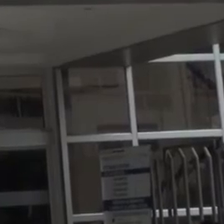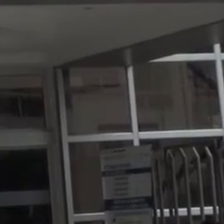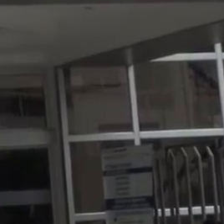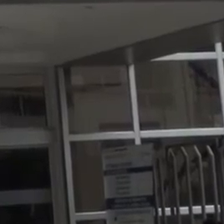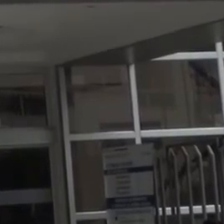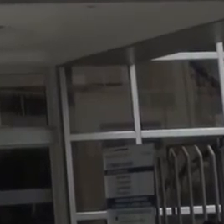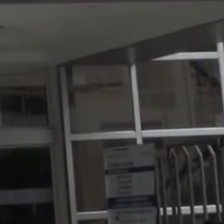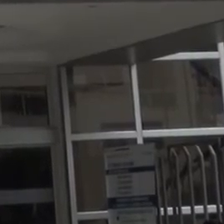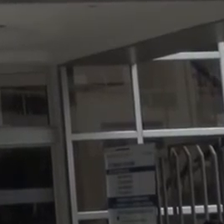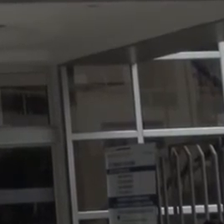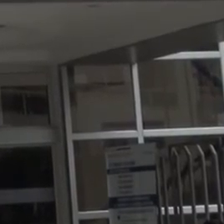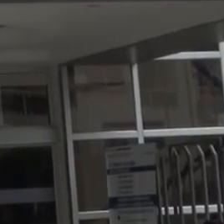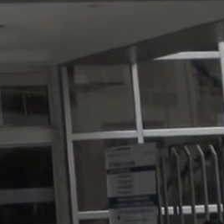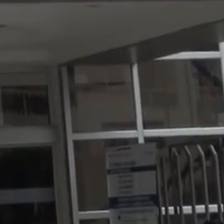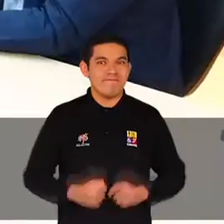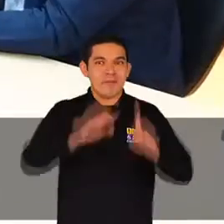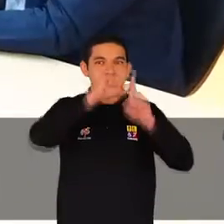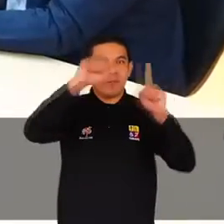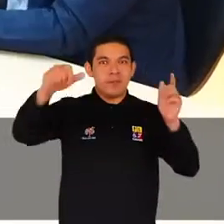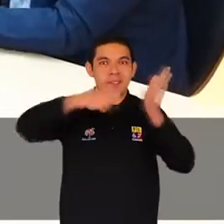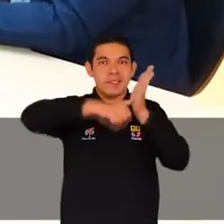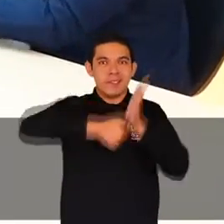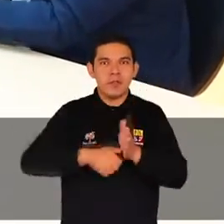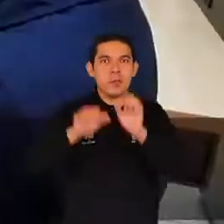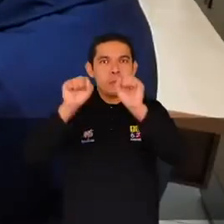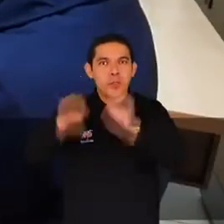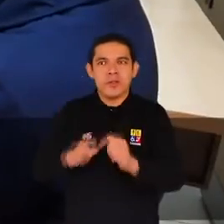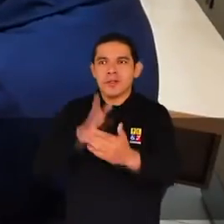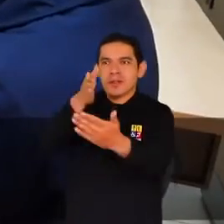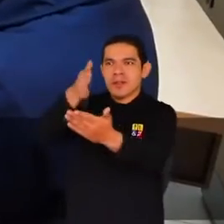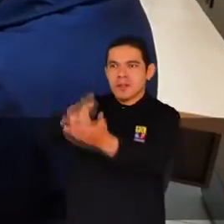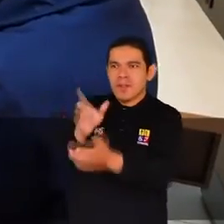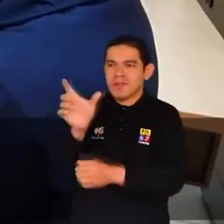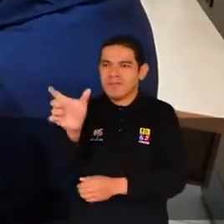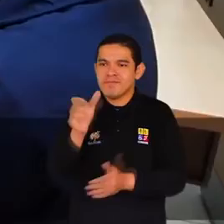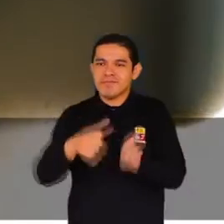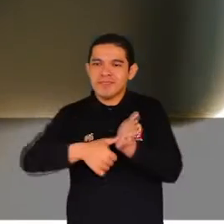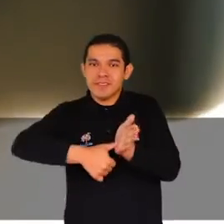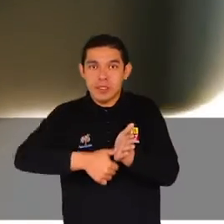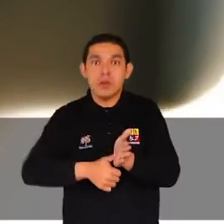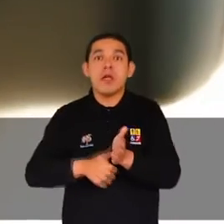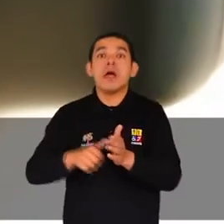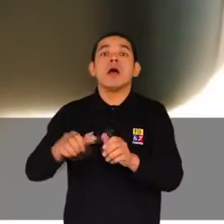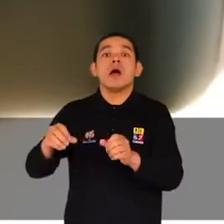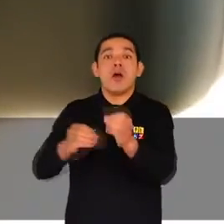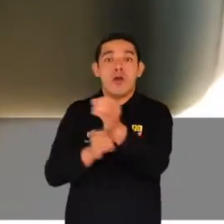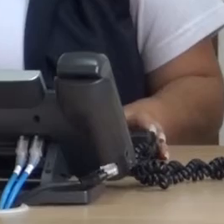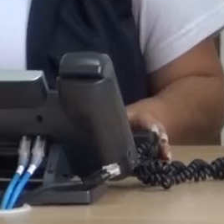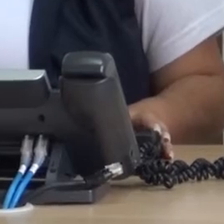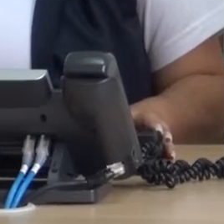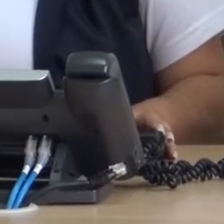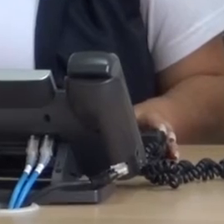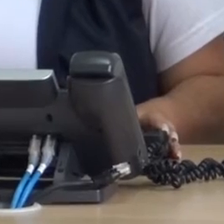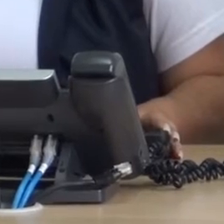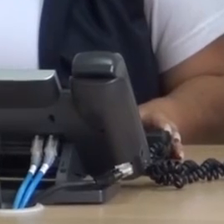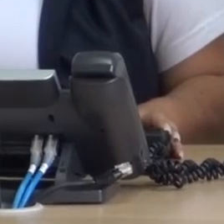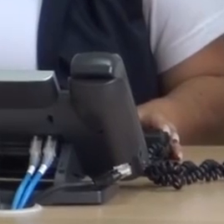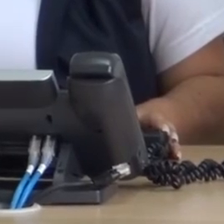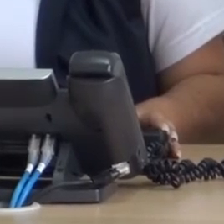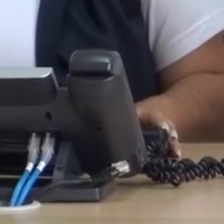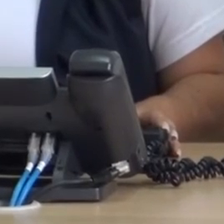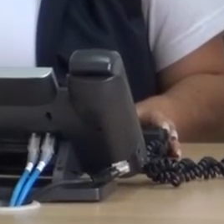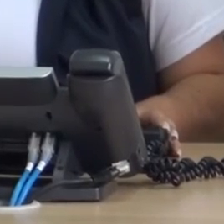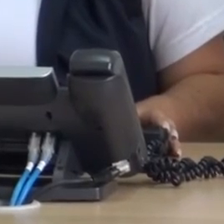El director general del Registro Civil suscribió un contrato con la empresa EDOC, que habilitará el proceso de integración del